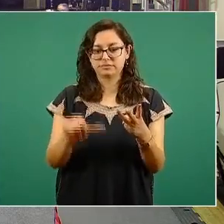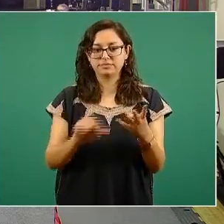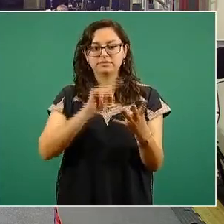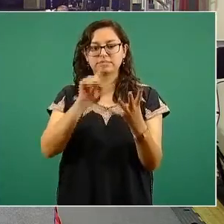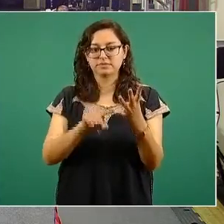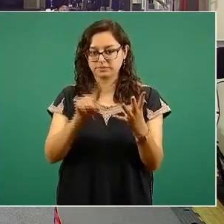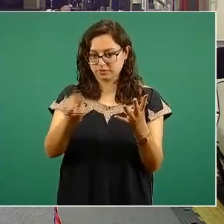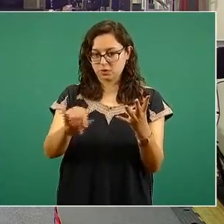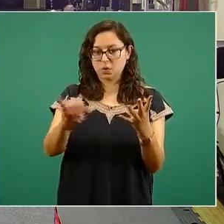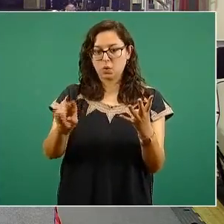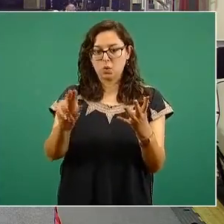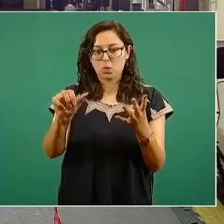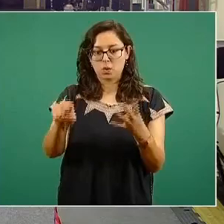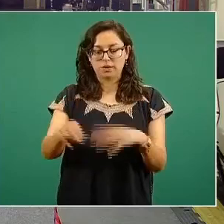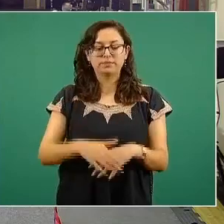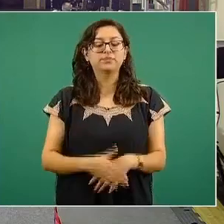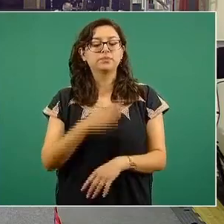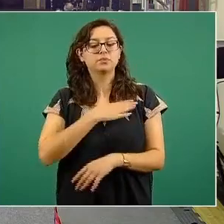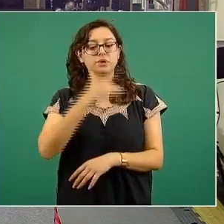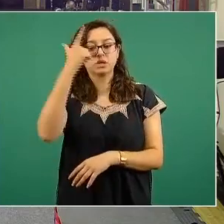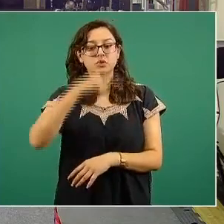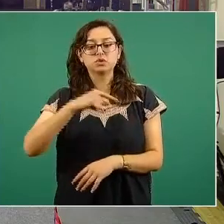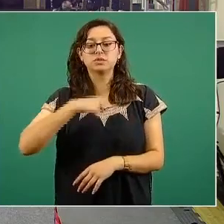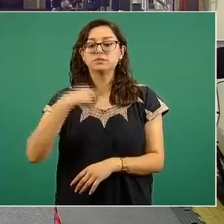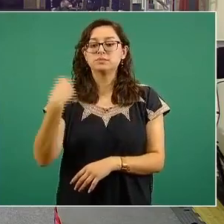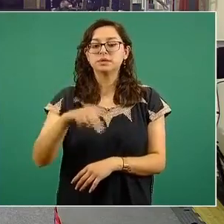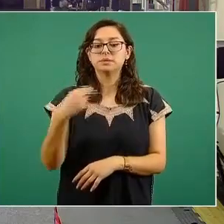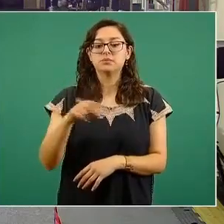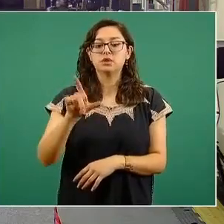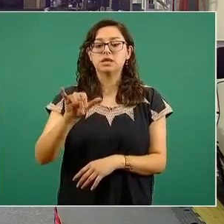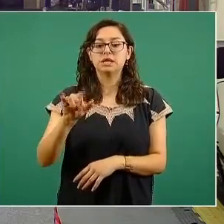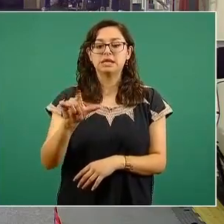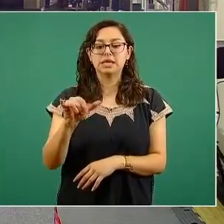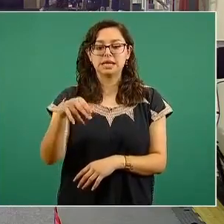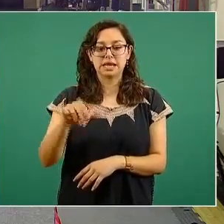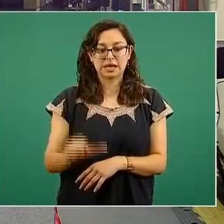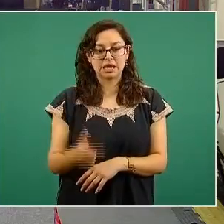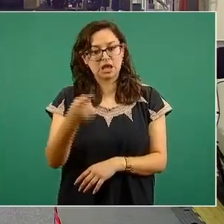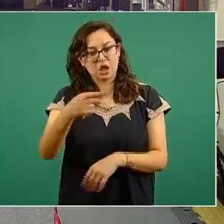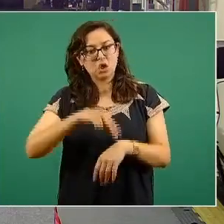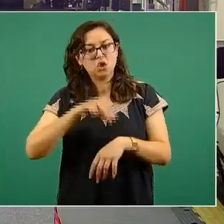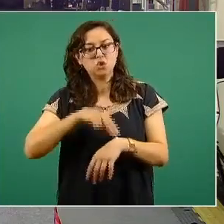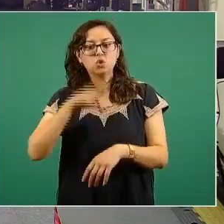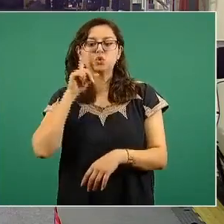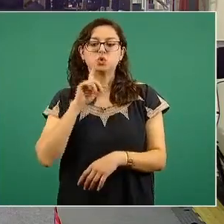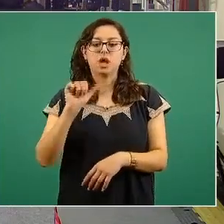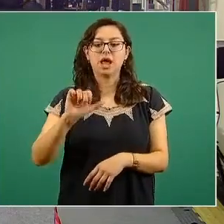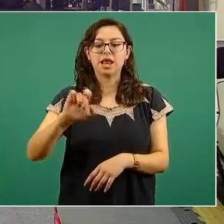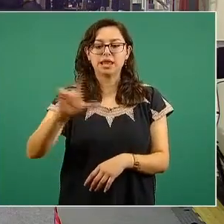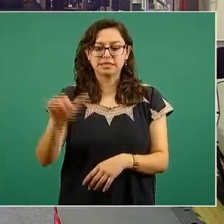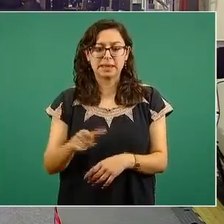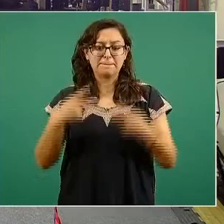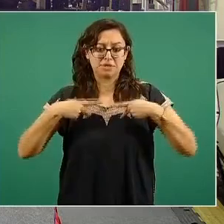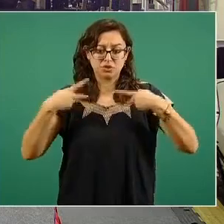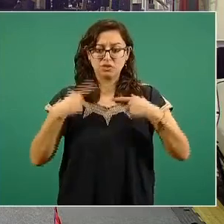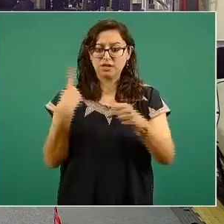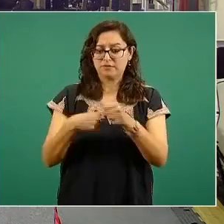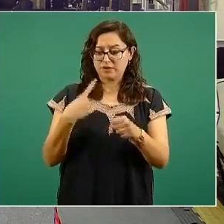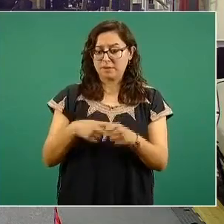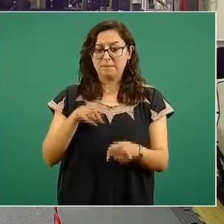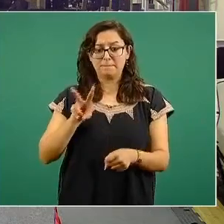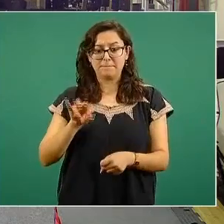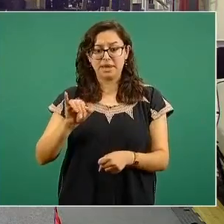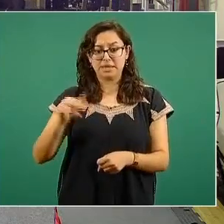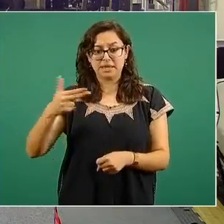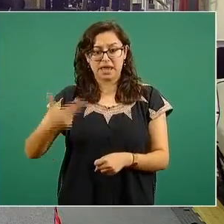Juan. Liliana Noble, de Pulso Saludable. Doctora Alexa, me gustaría saber, los pacientes que viven con VIH o con la